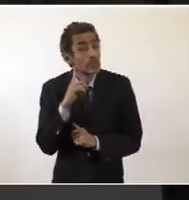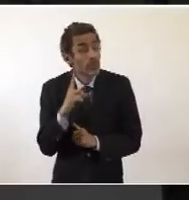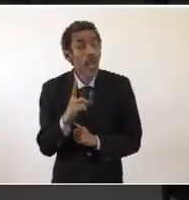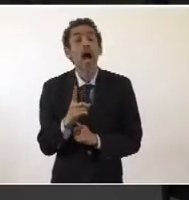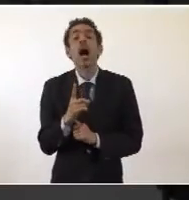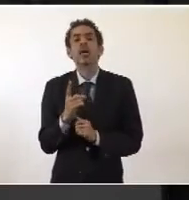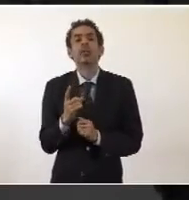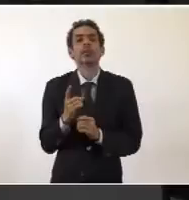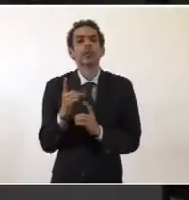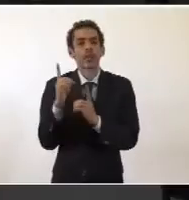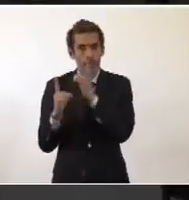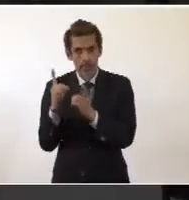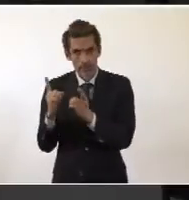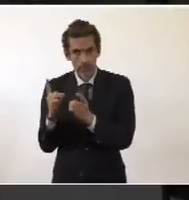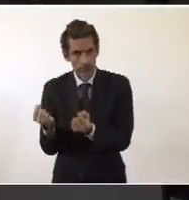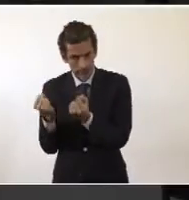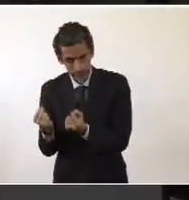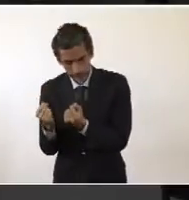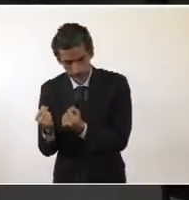un gym, de un gimnasio.